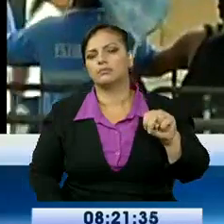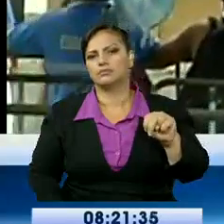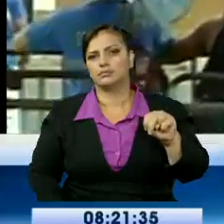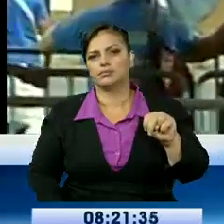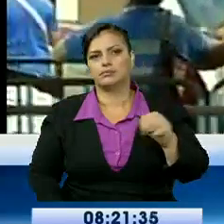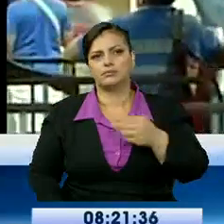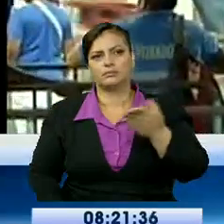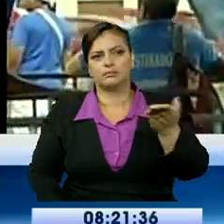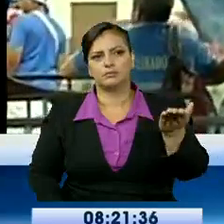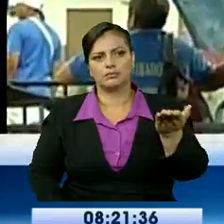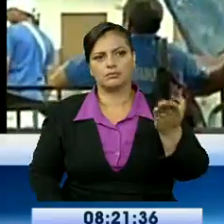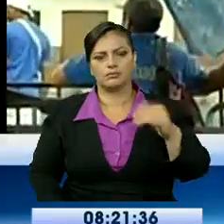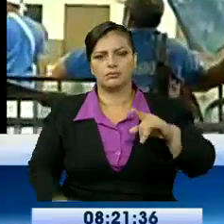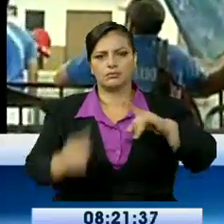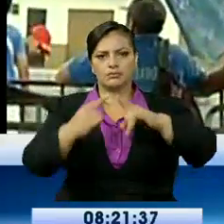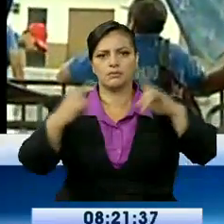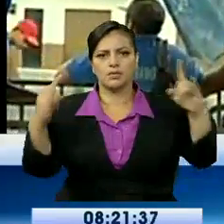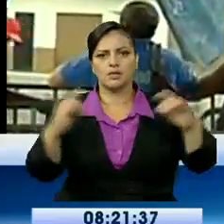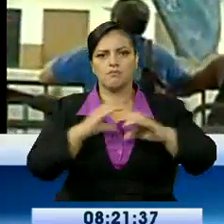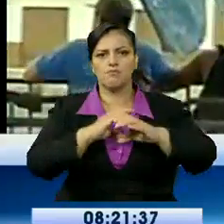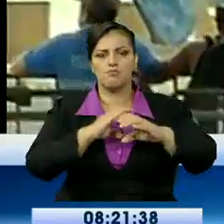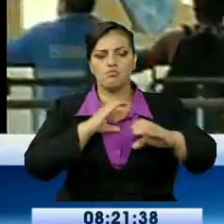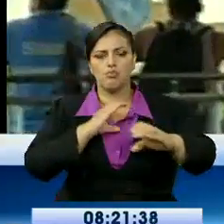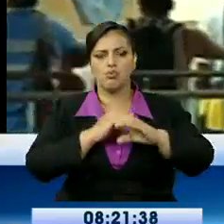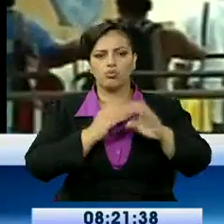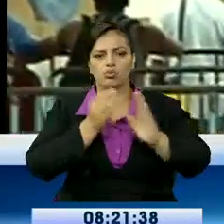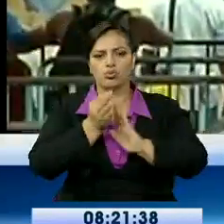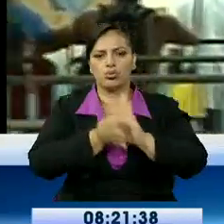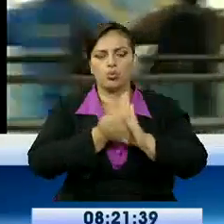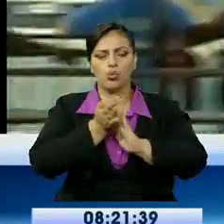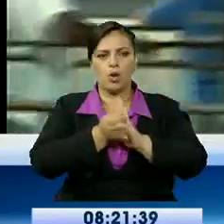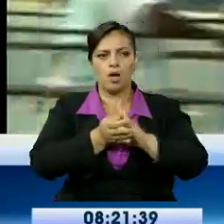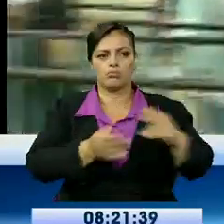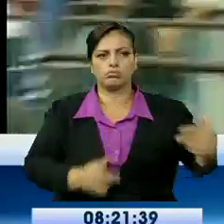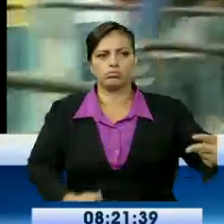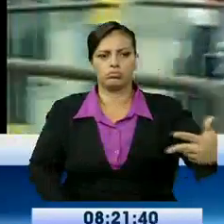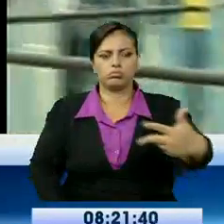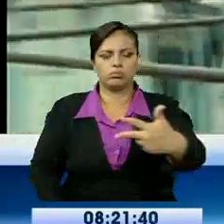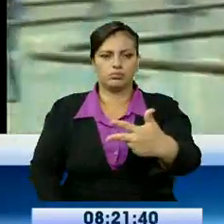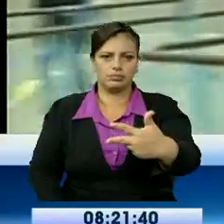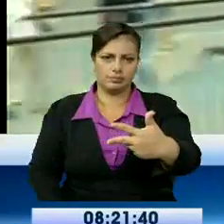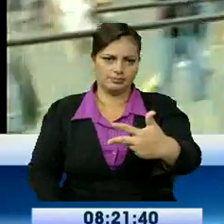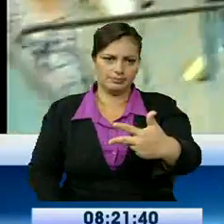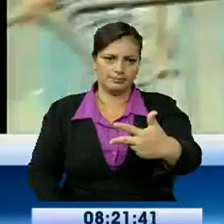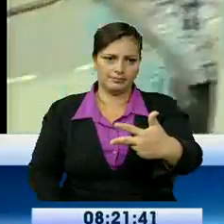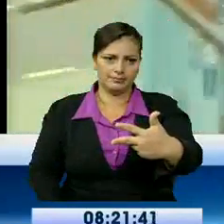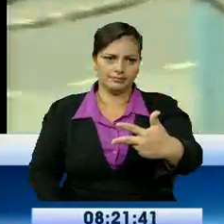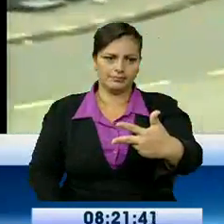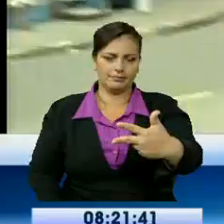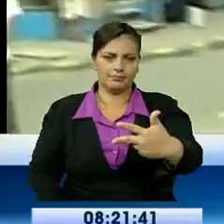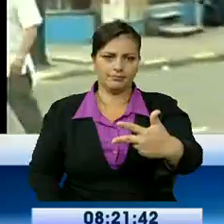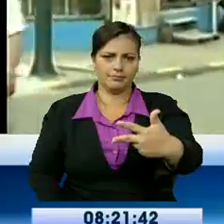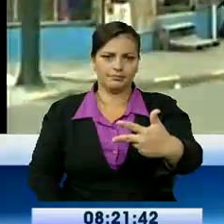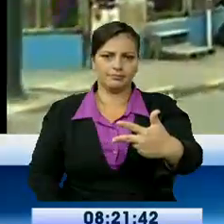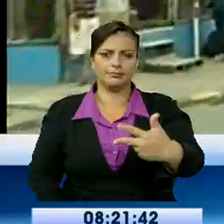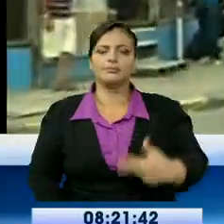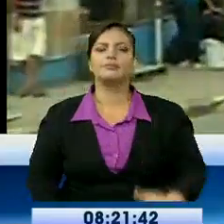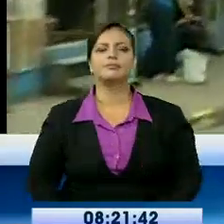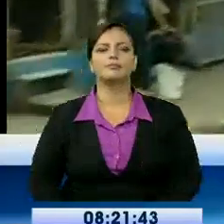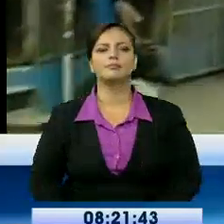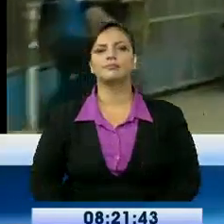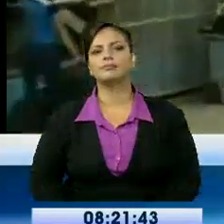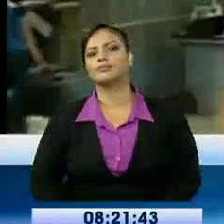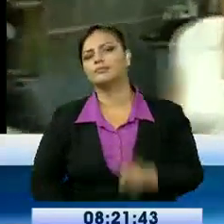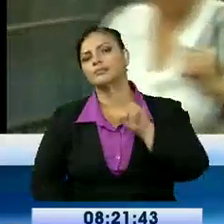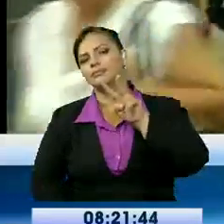del Cantón Durán. La primera carpa que nosotros podemos apreciar desde la avenida Quito. Ahí, exactamente. Allí